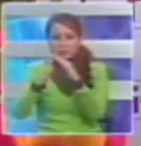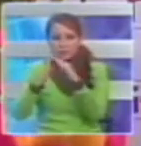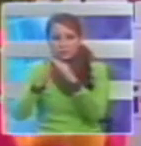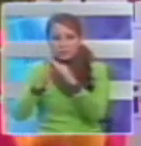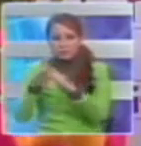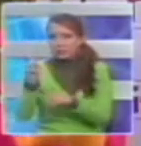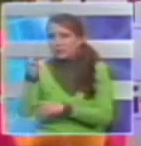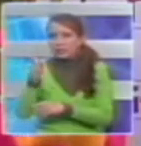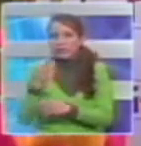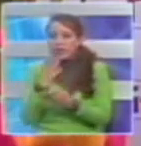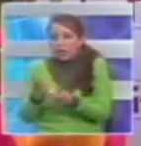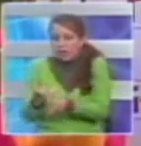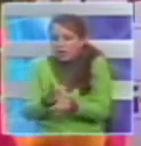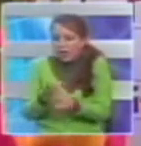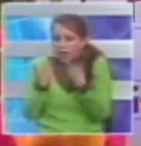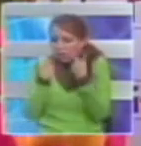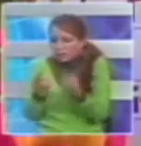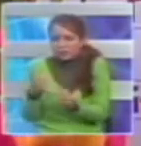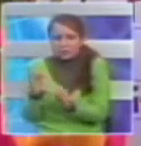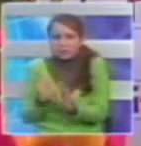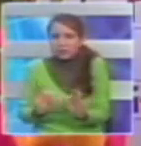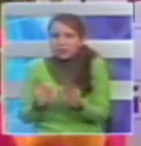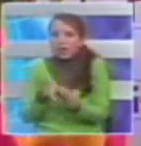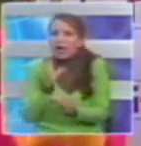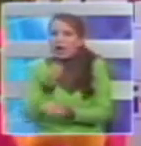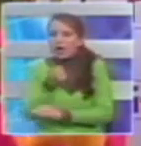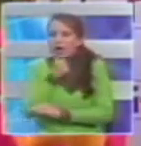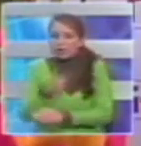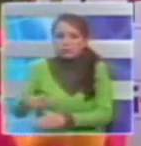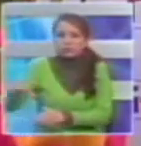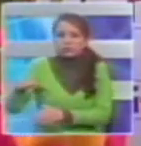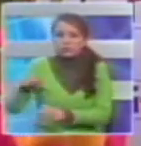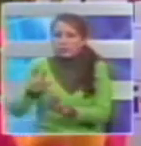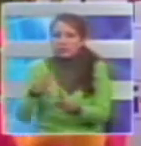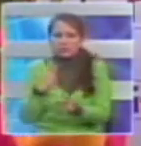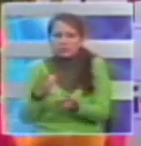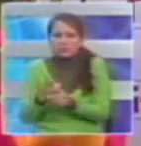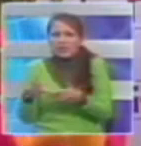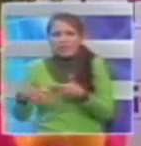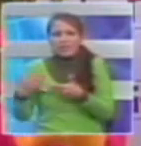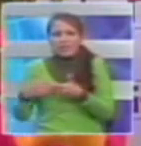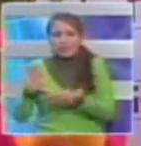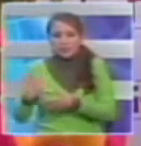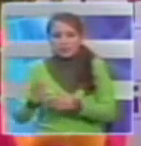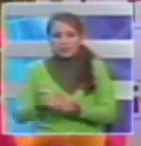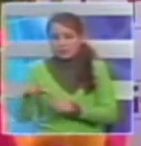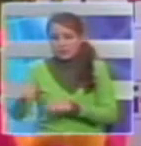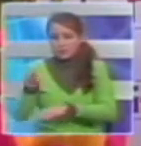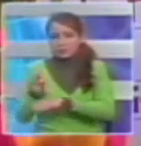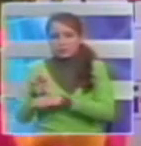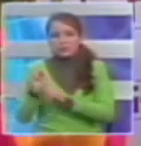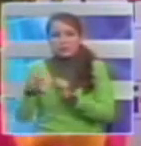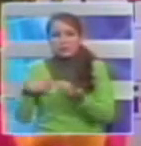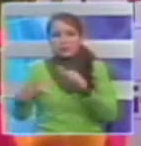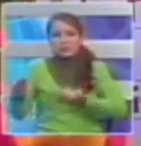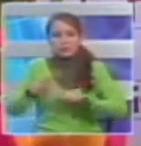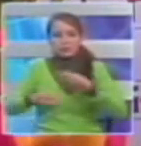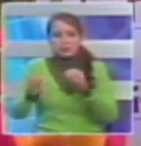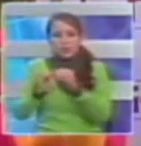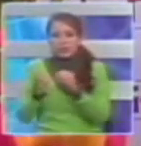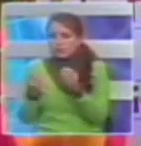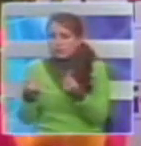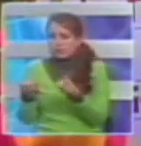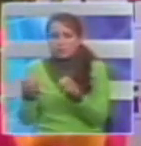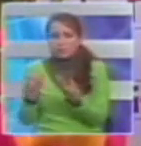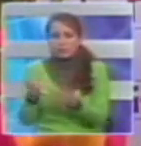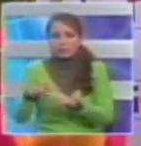No necesitan tanto cuidado, no necesitan tanto riego. Entonces, es una planta que en Ecuador se está comercializando cada día más.